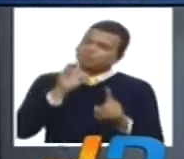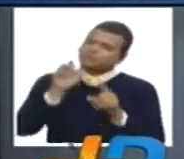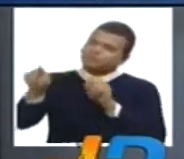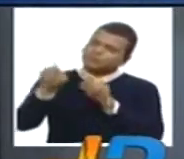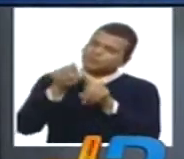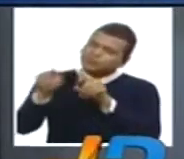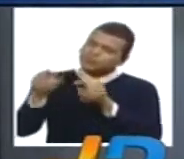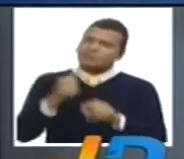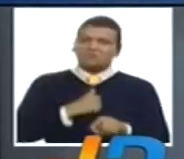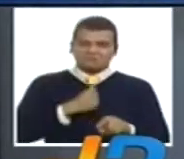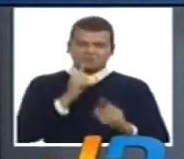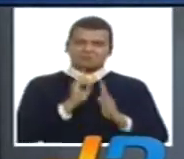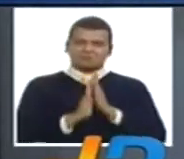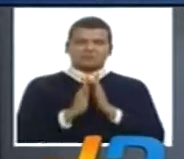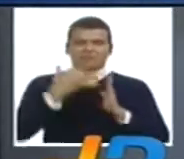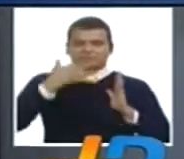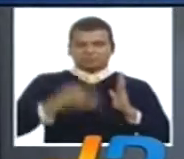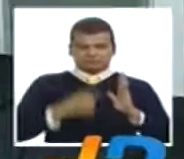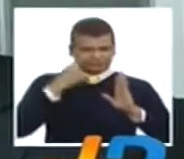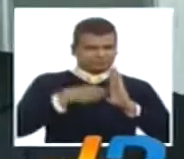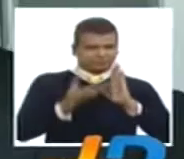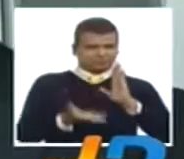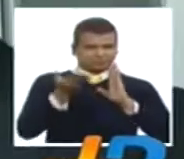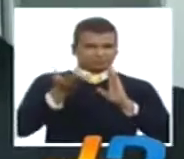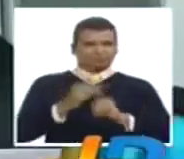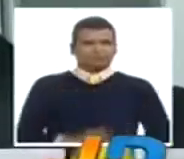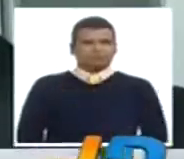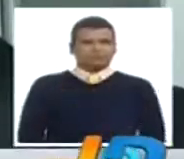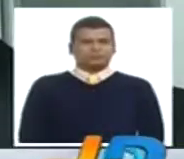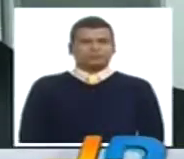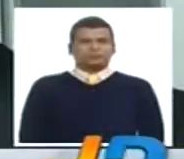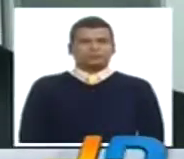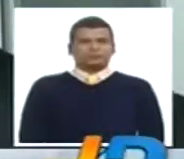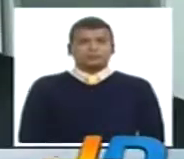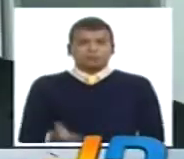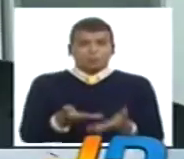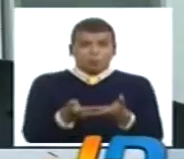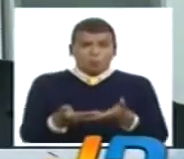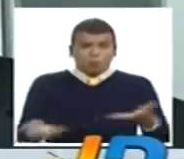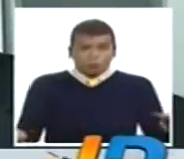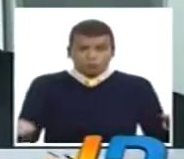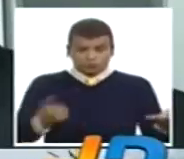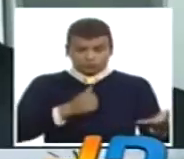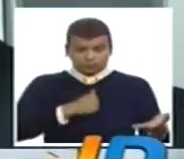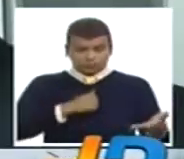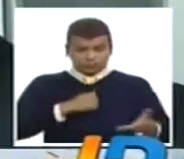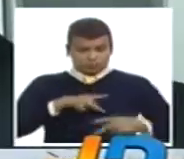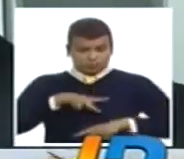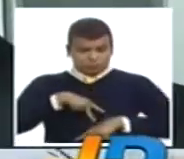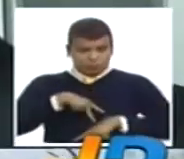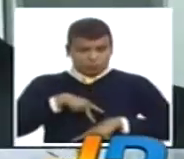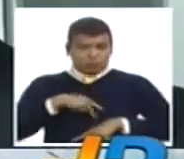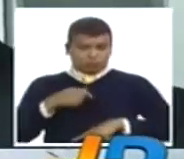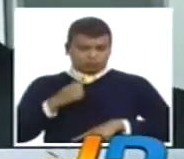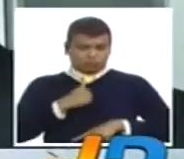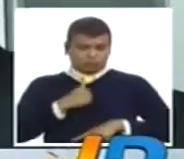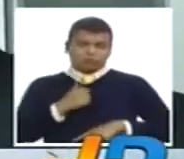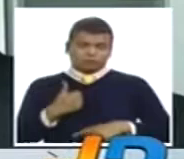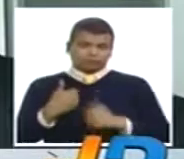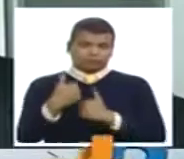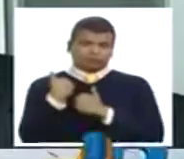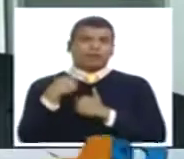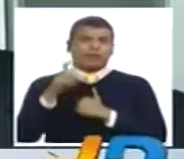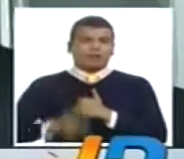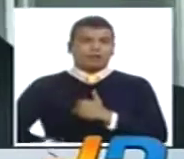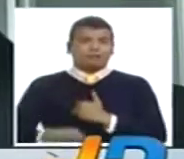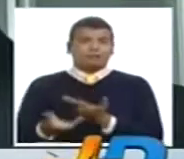mismo en el siguiente análisis. Él debe responder por las cosas que suceden con los vehículos como cualquier bien, pero efectivamente